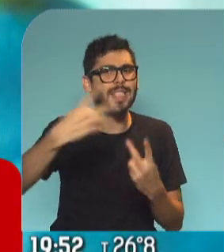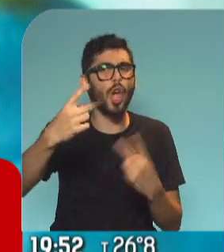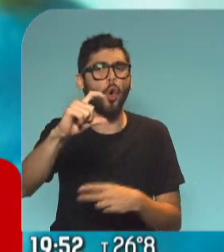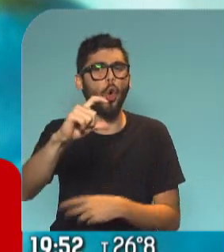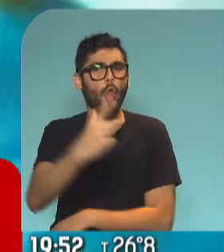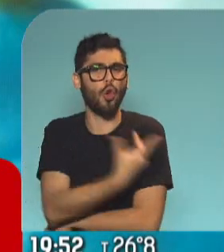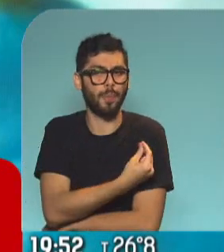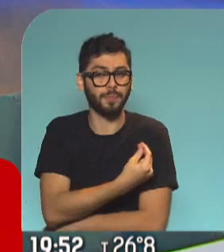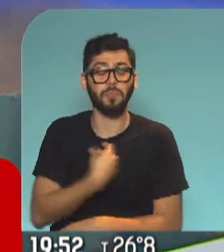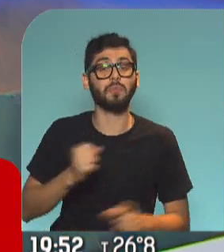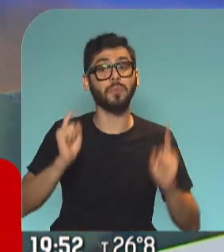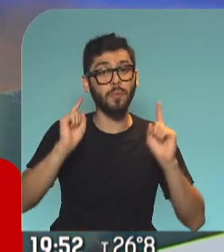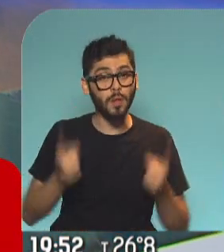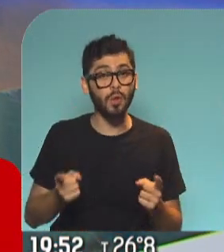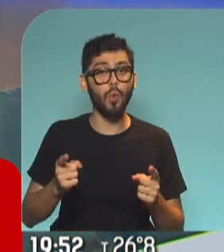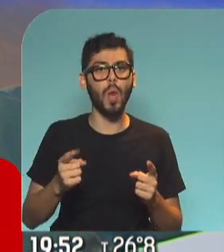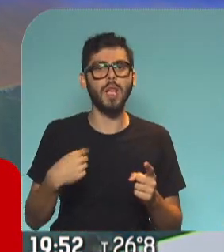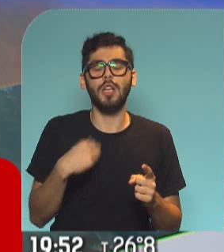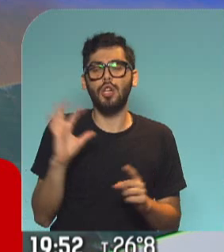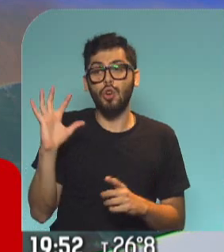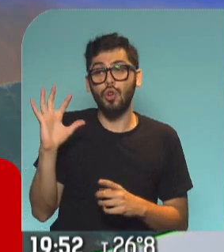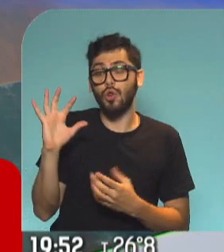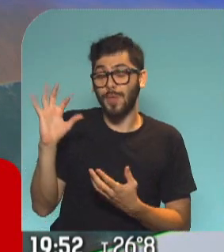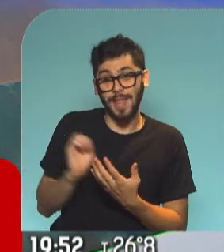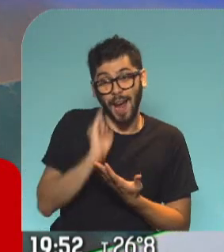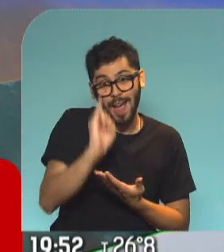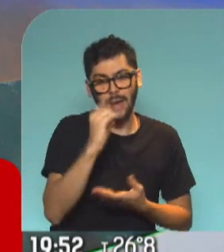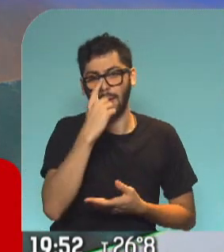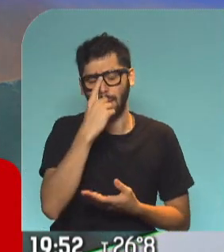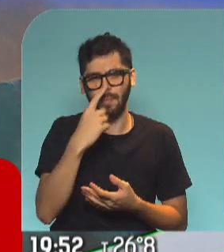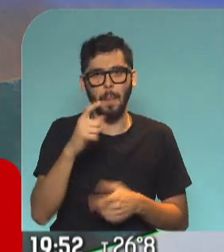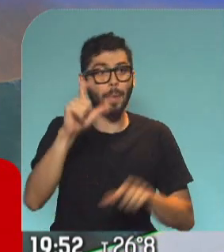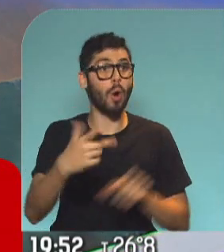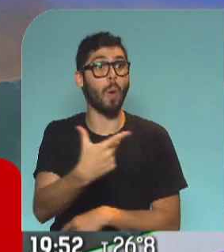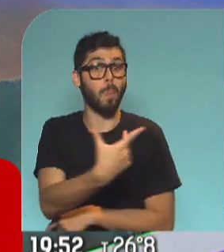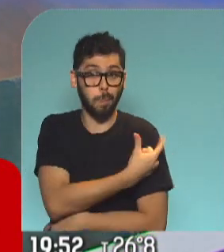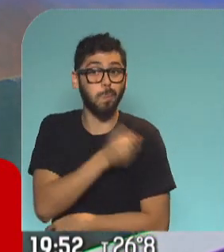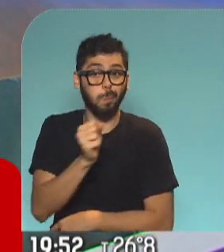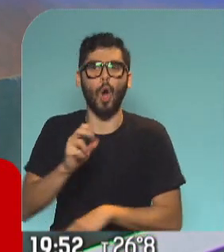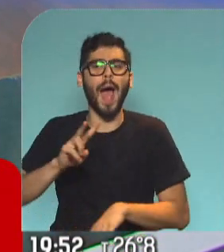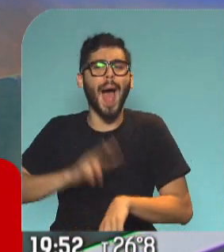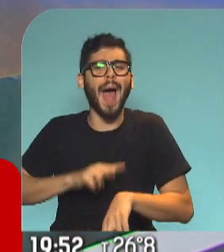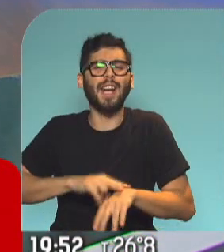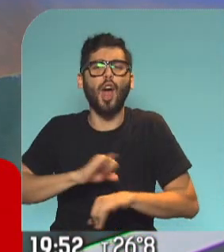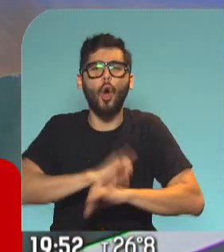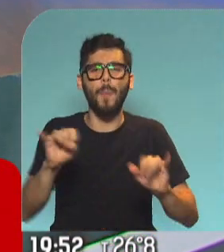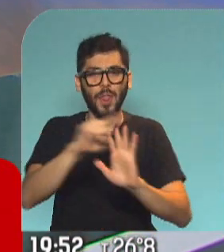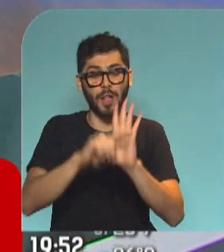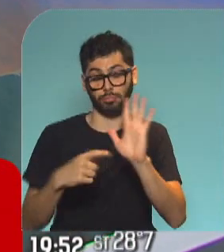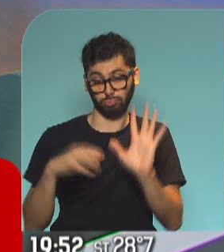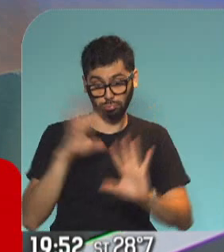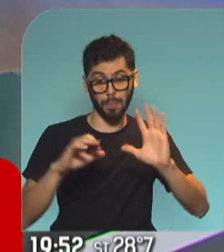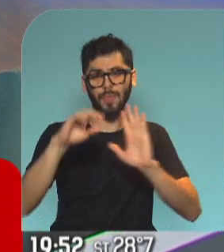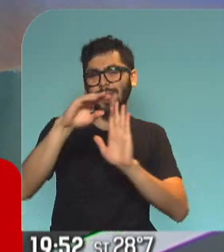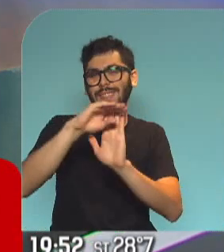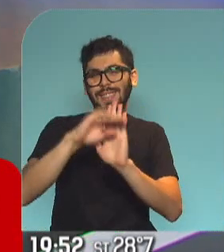igualmente he traído las recomendaciones que deberíamos tener todos los vacunados. A ver, ¿cuáles son? Sí, una listita que le he hecho aquí en una